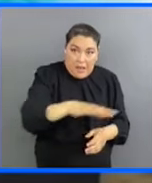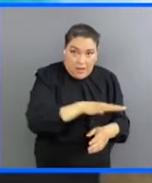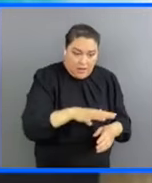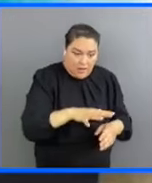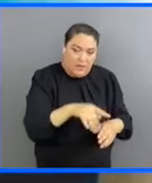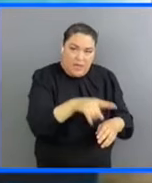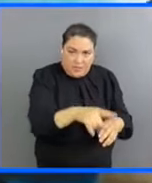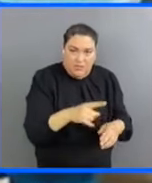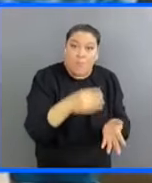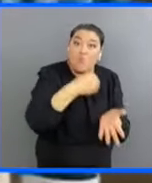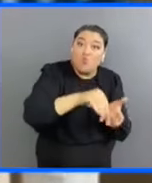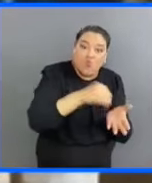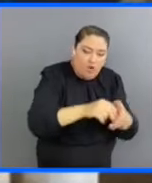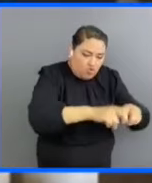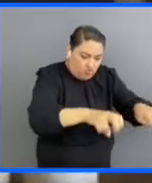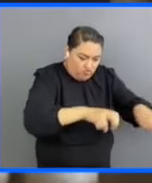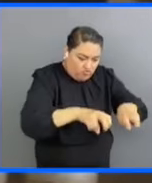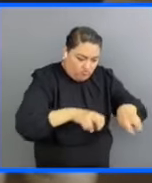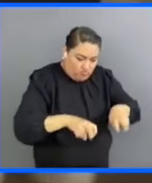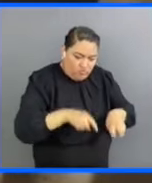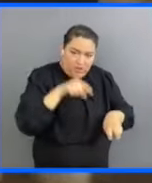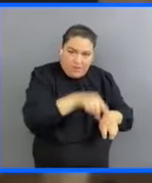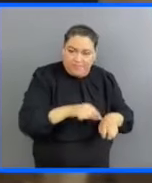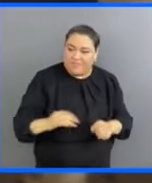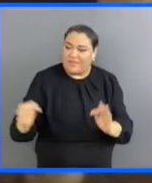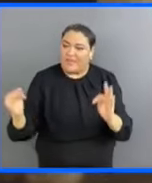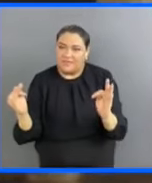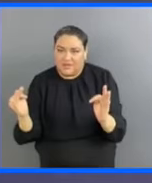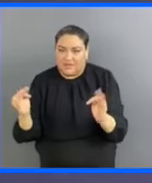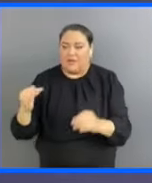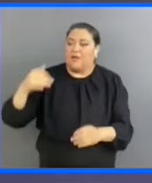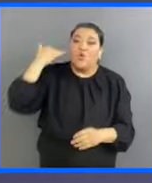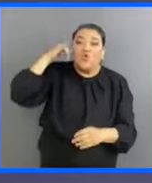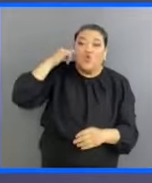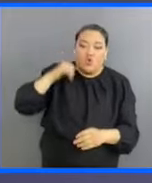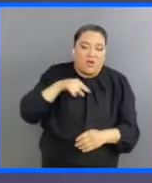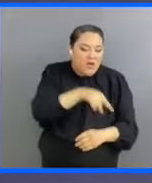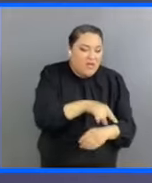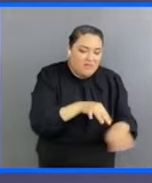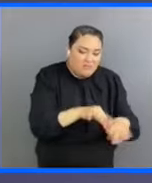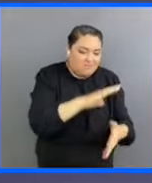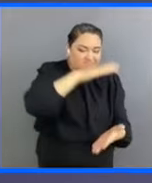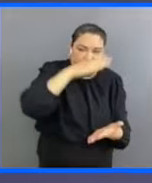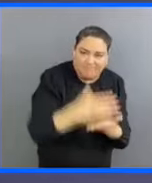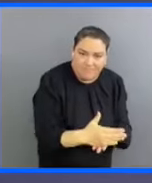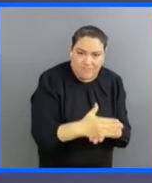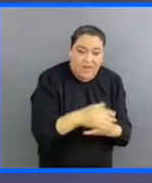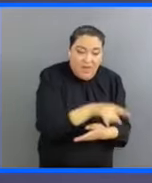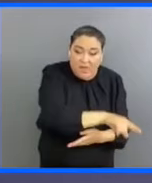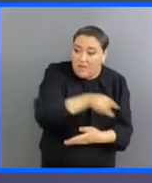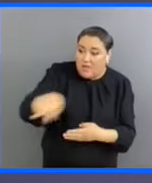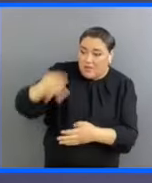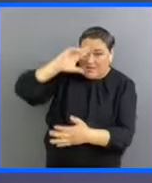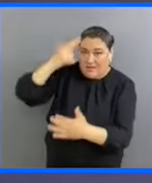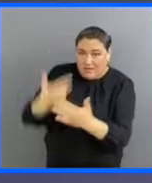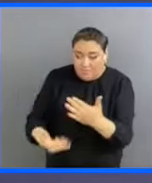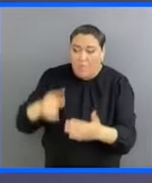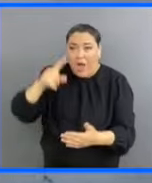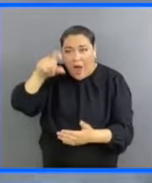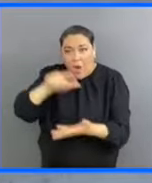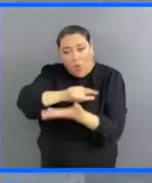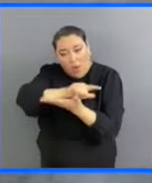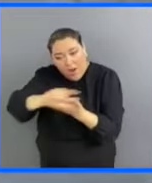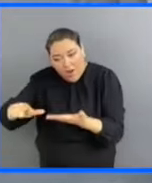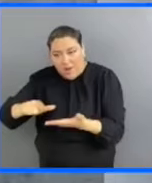en Yucatán, tendrá que suspender sus actividades por violaciones a los derechos al medio ambiente sano, al agua, salud y a la consulta